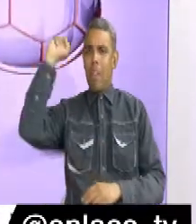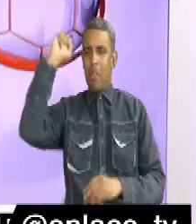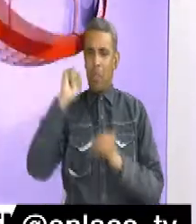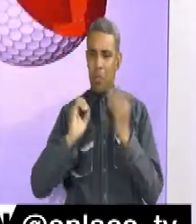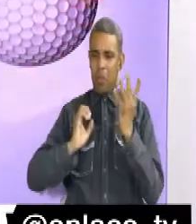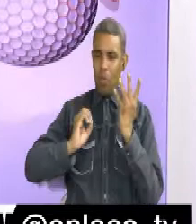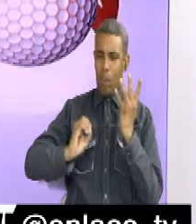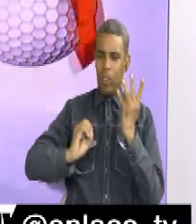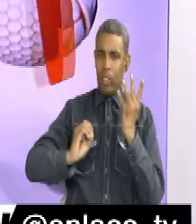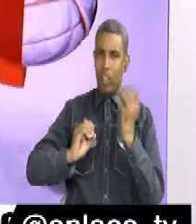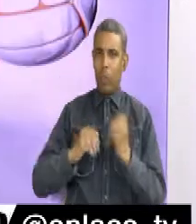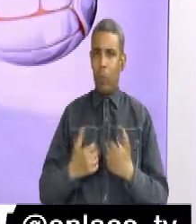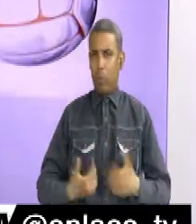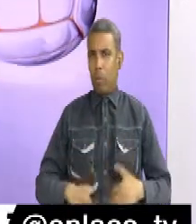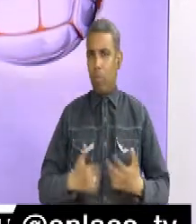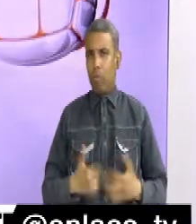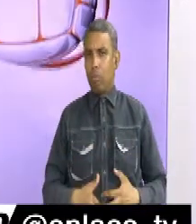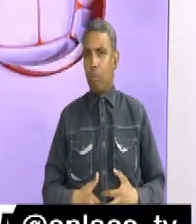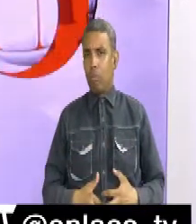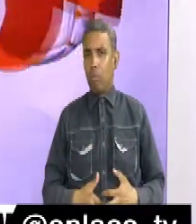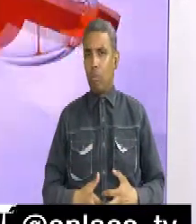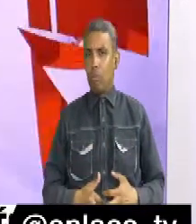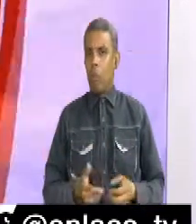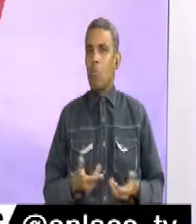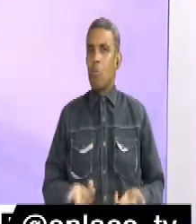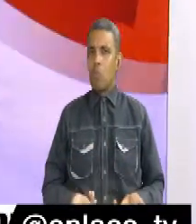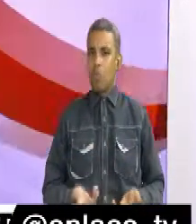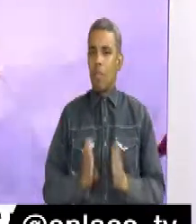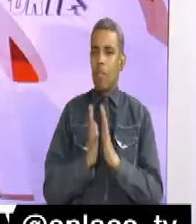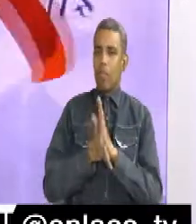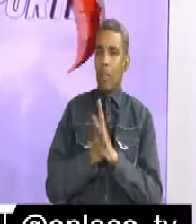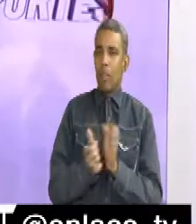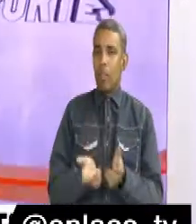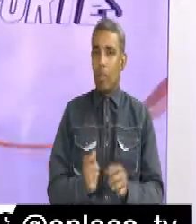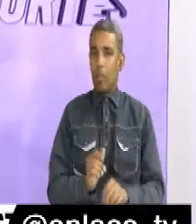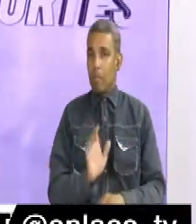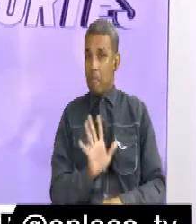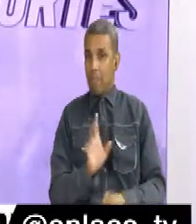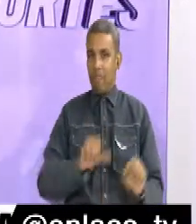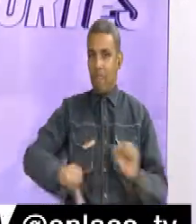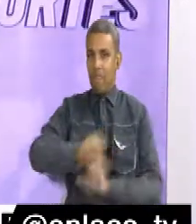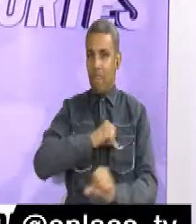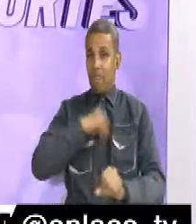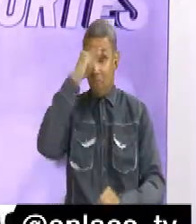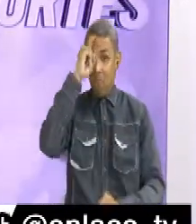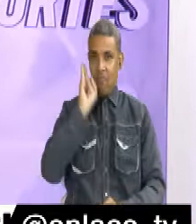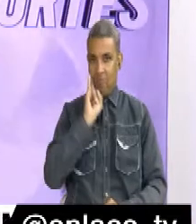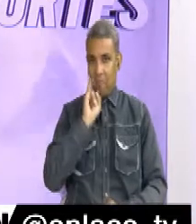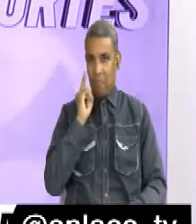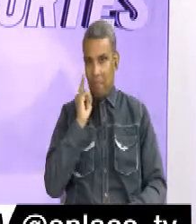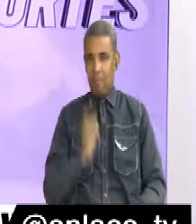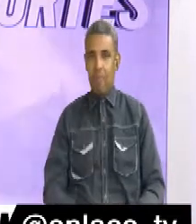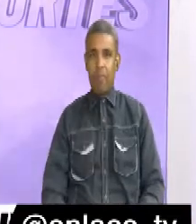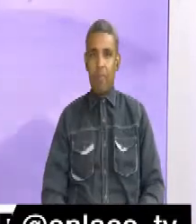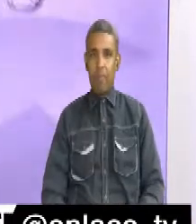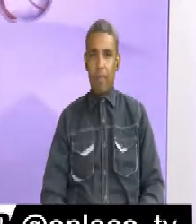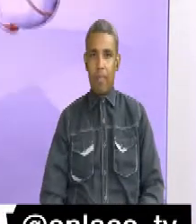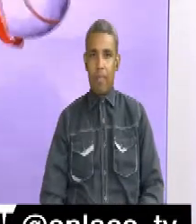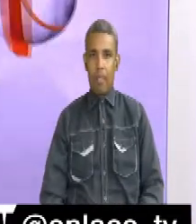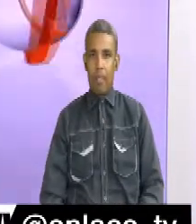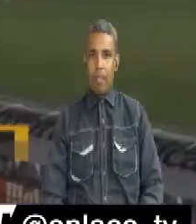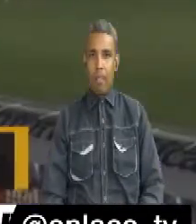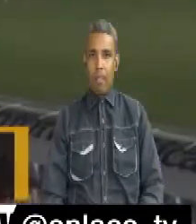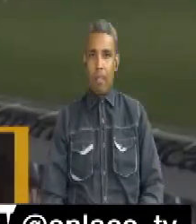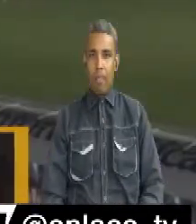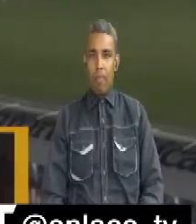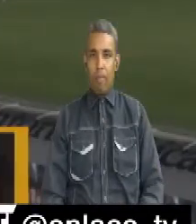frente a Camerún 4-0, el corresponsal de Enlace Noticias, Ariel Quiseno, nos presenta el siguiente informe.